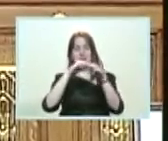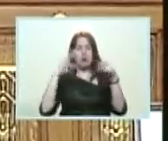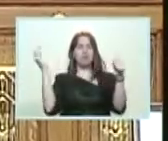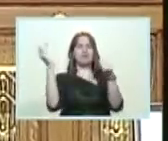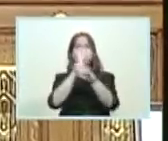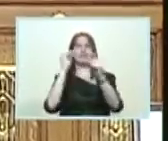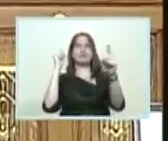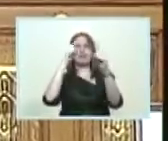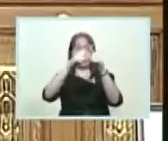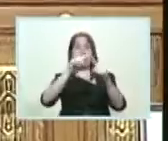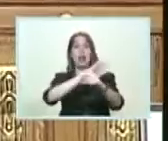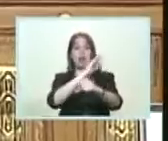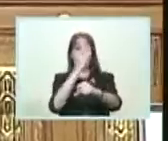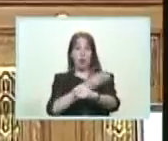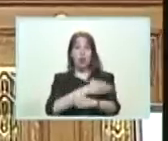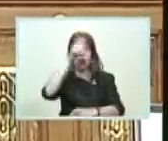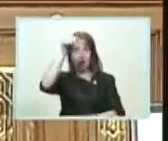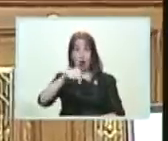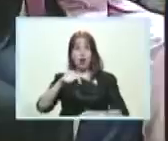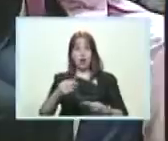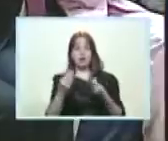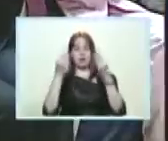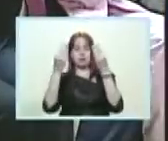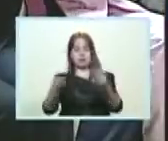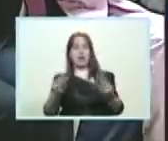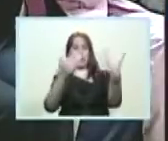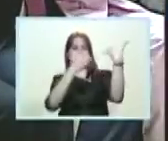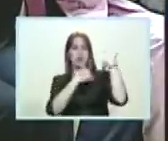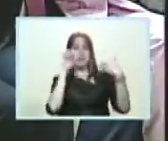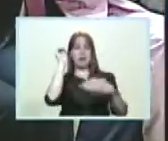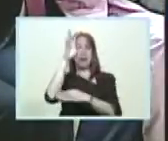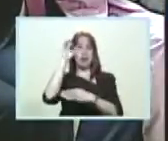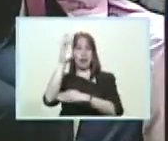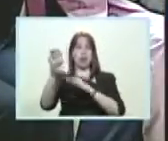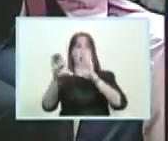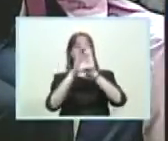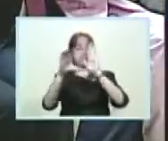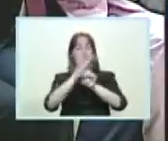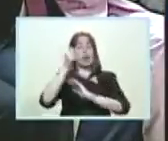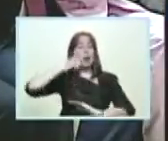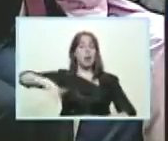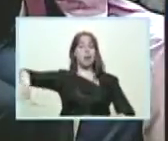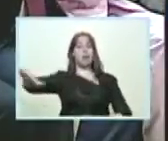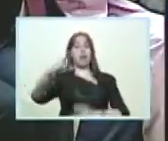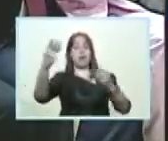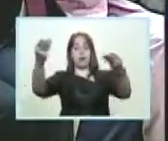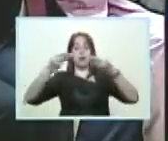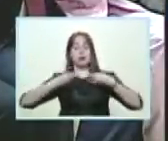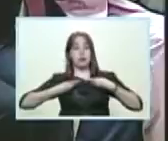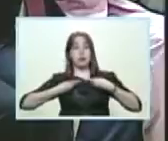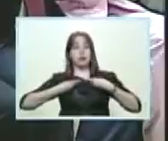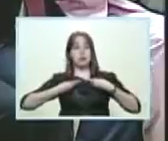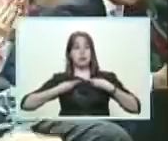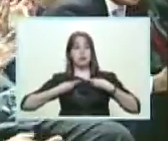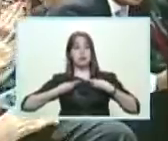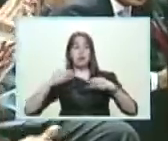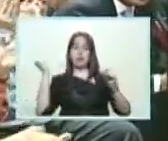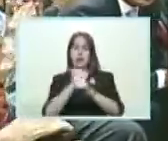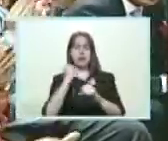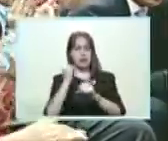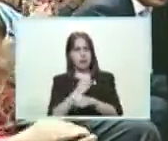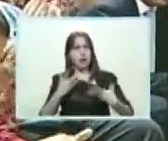El poder hoy está en manos de una constituyente del pueblo. El poder hoy está en manos del pueblo